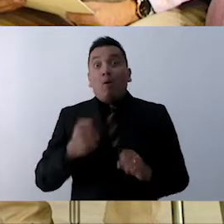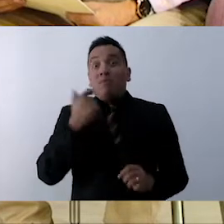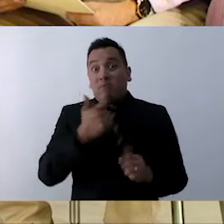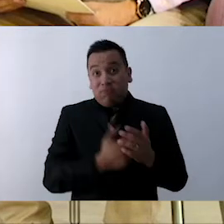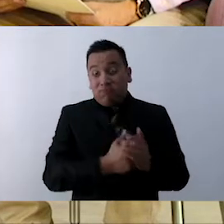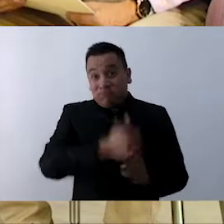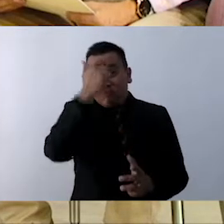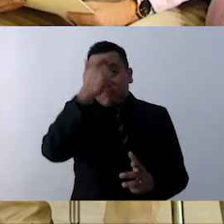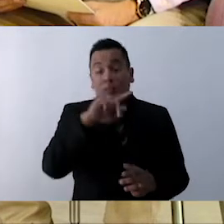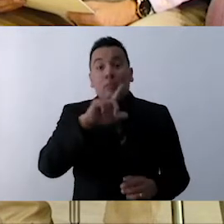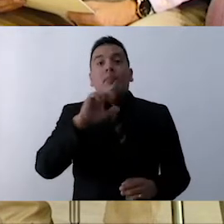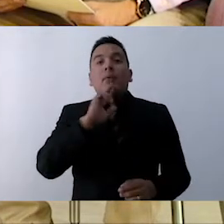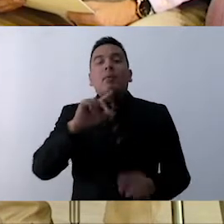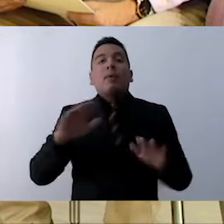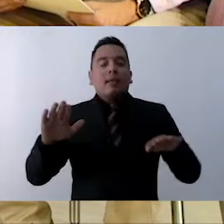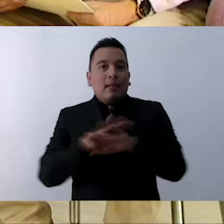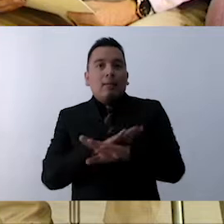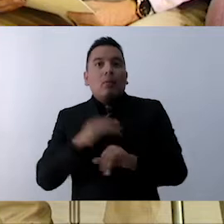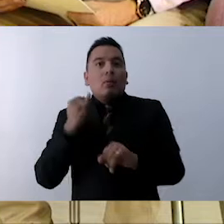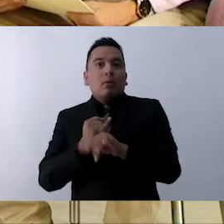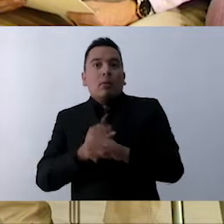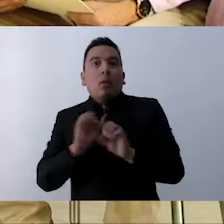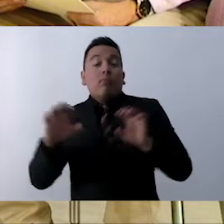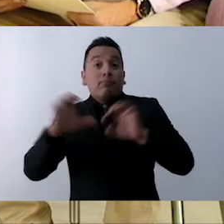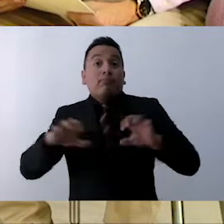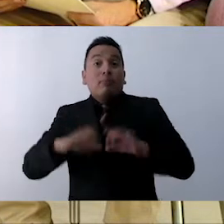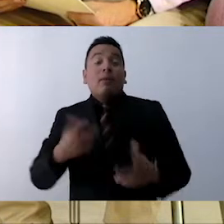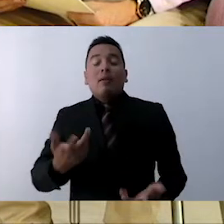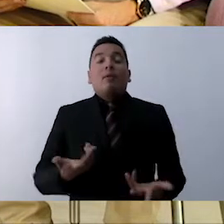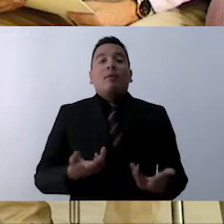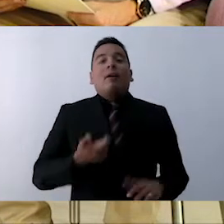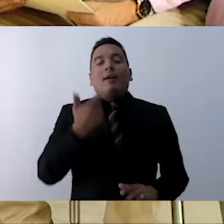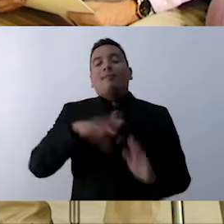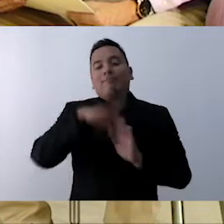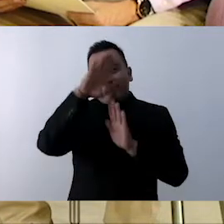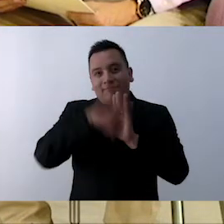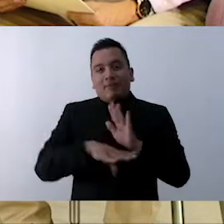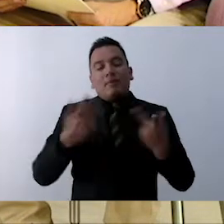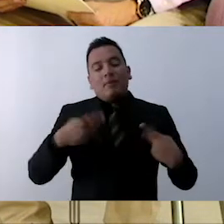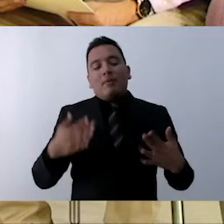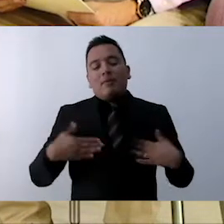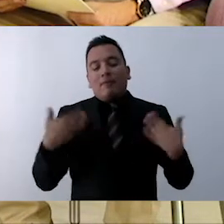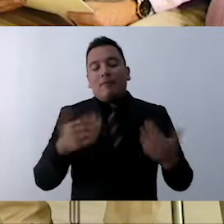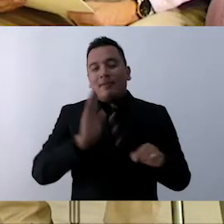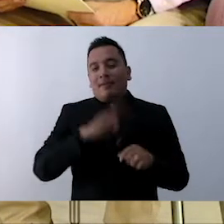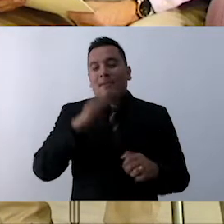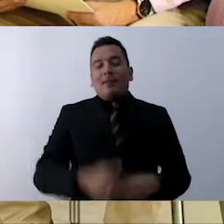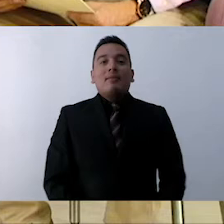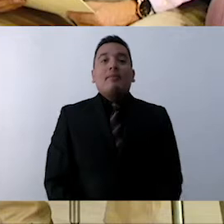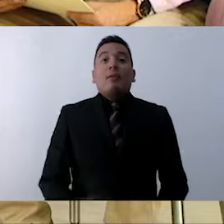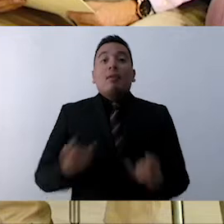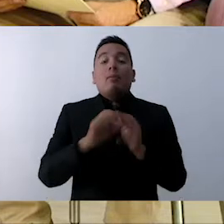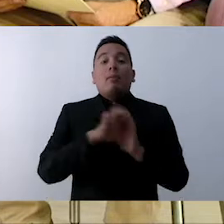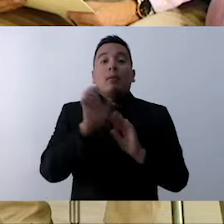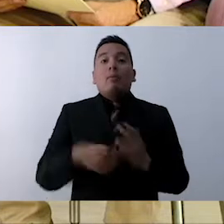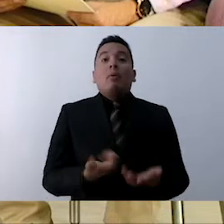va a eficientar, ¿no? Eso por un lado. También creo que tenemos que avanzar un poco en